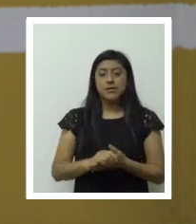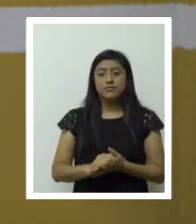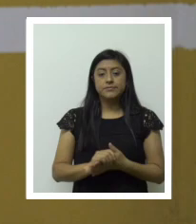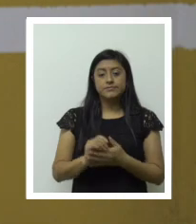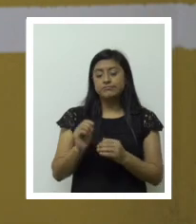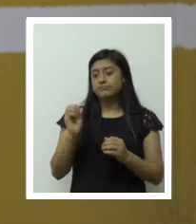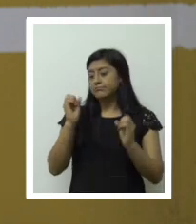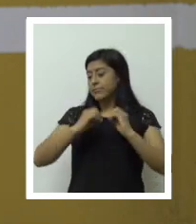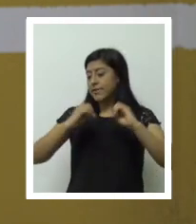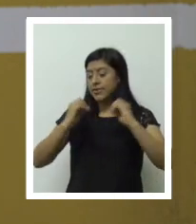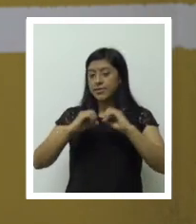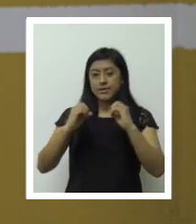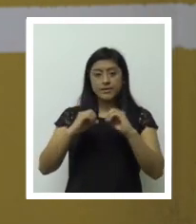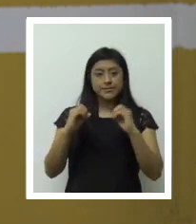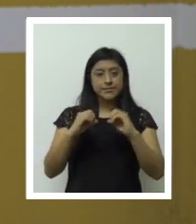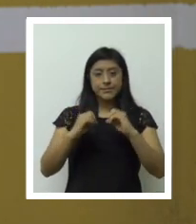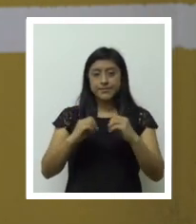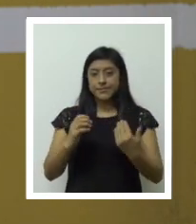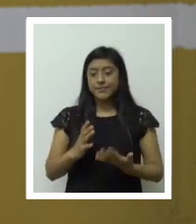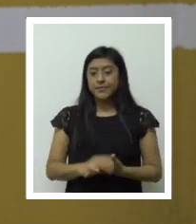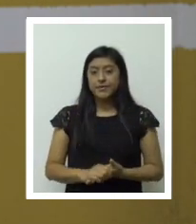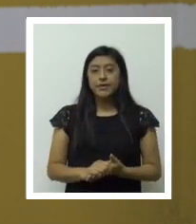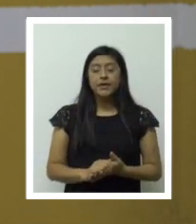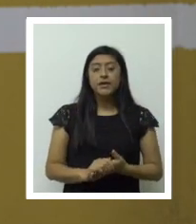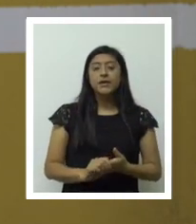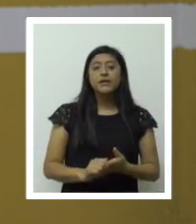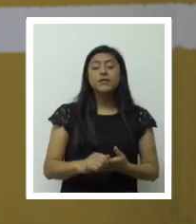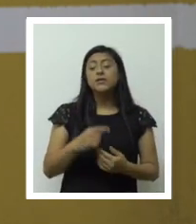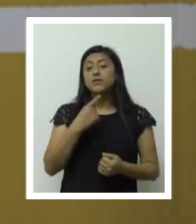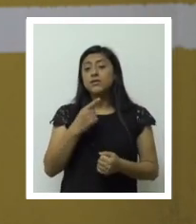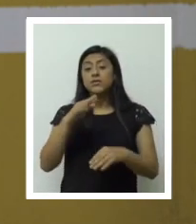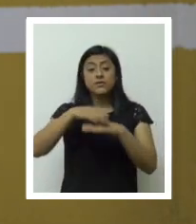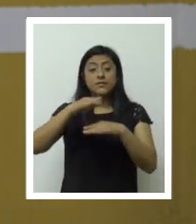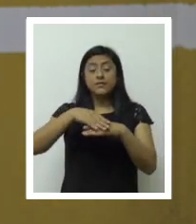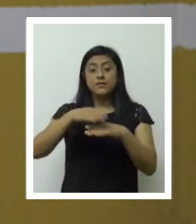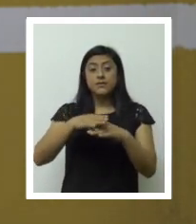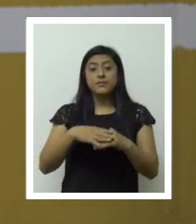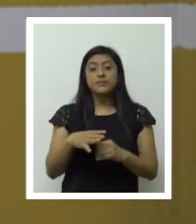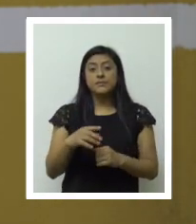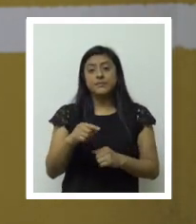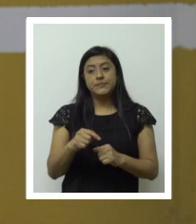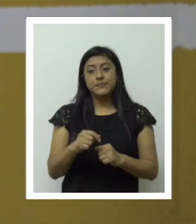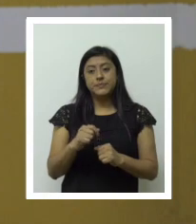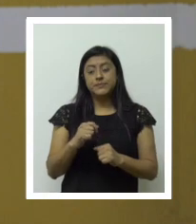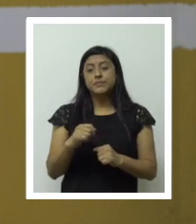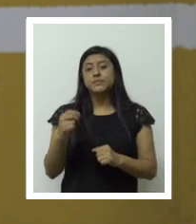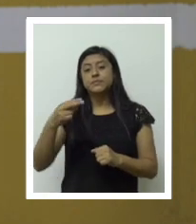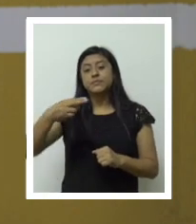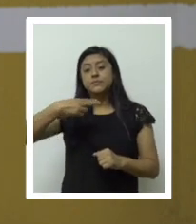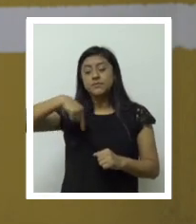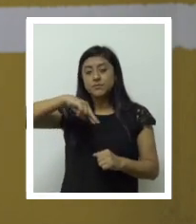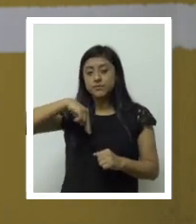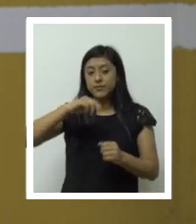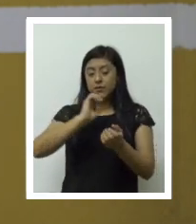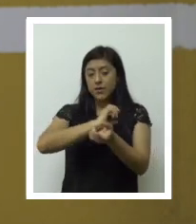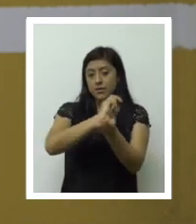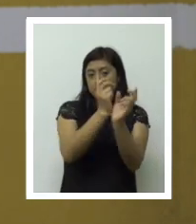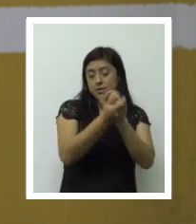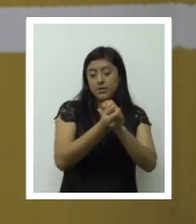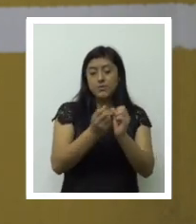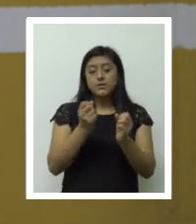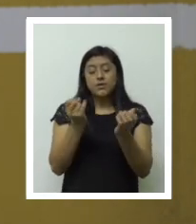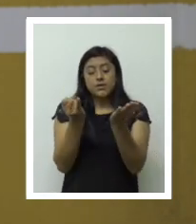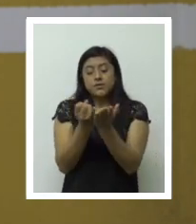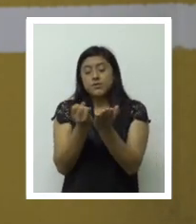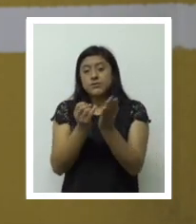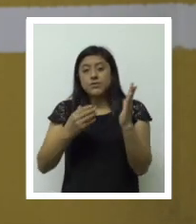ningún escritorio ni nada. Solamente nos dijeron, bueno, van a pertenecer a una